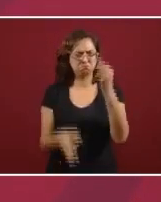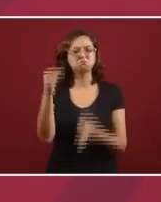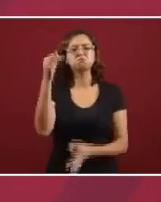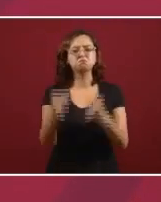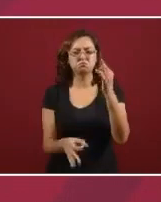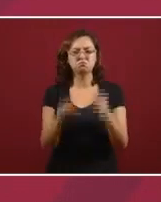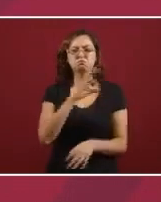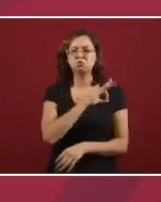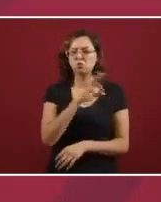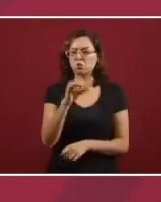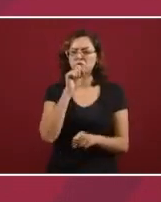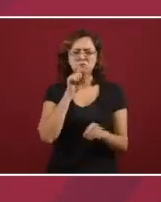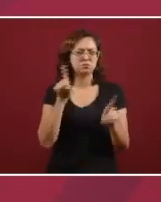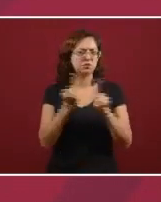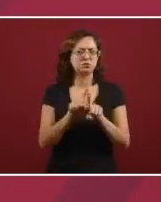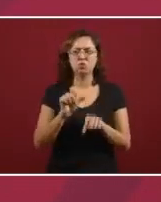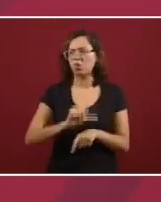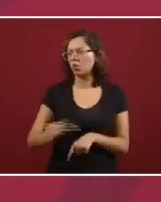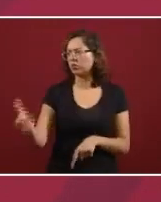como cualquier